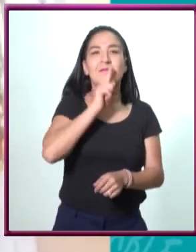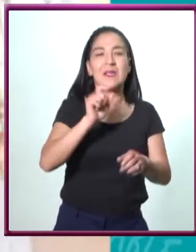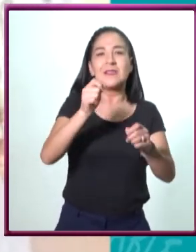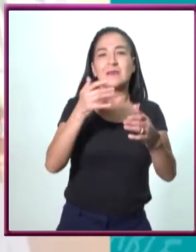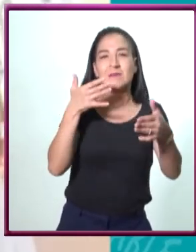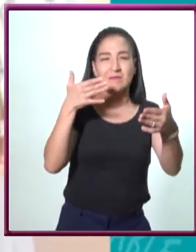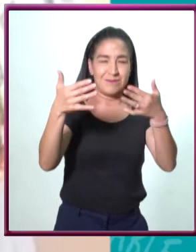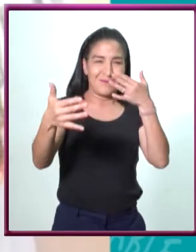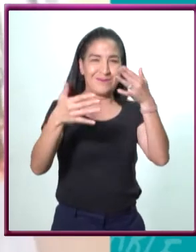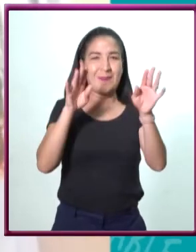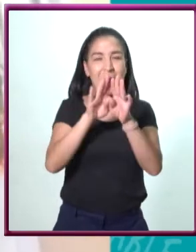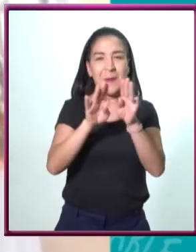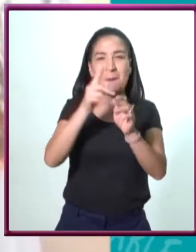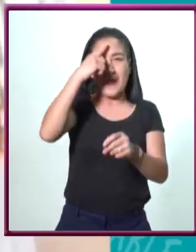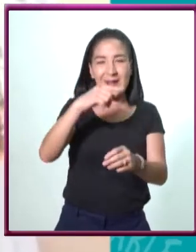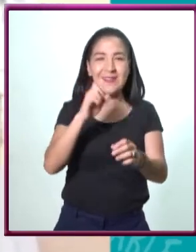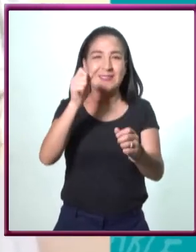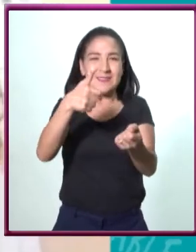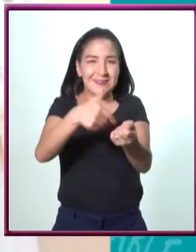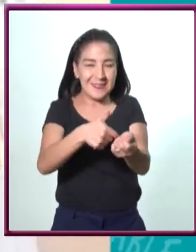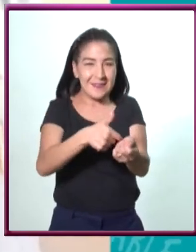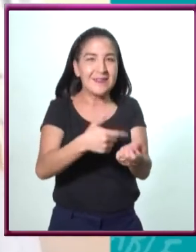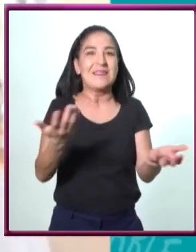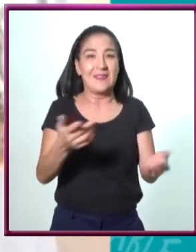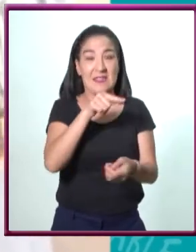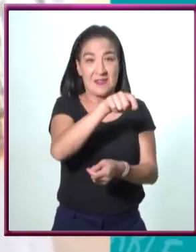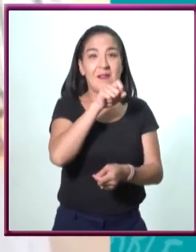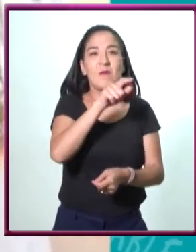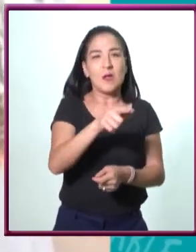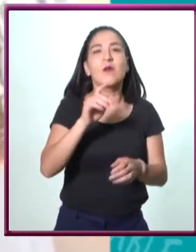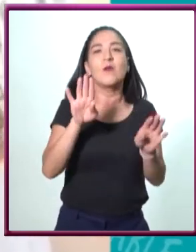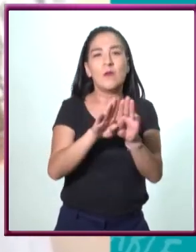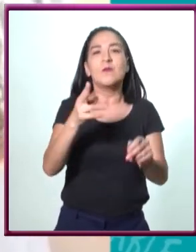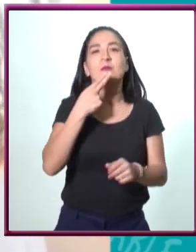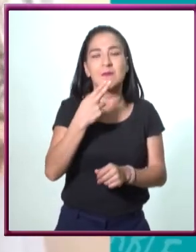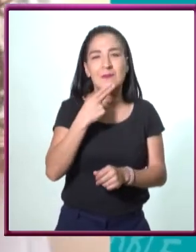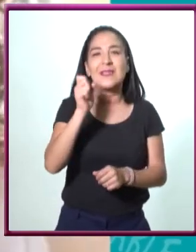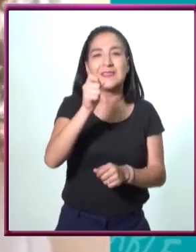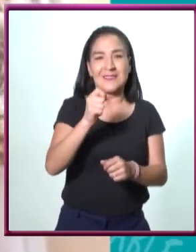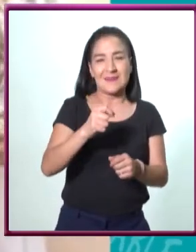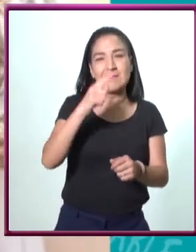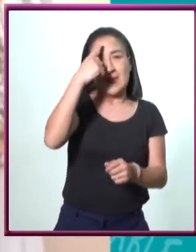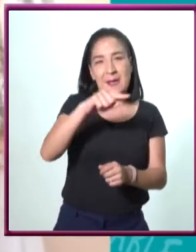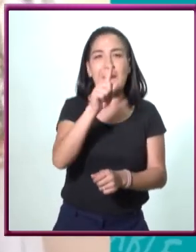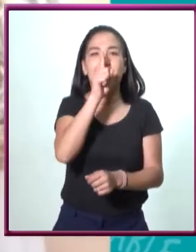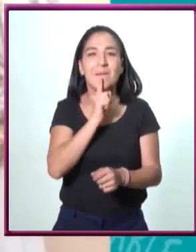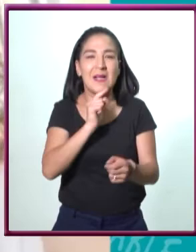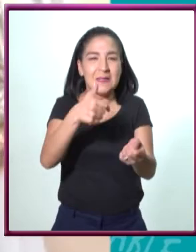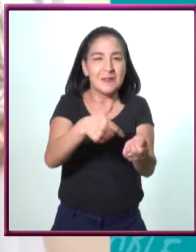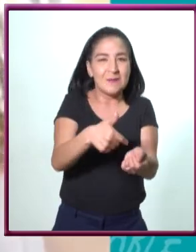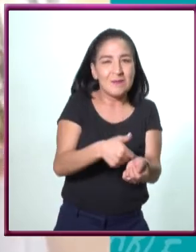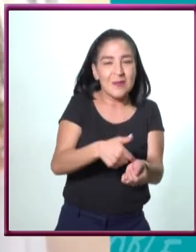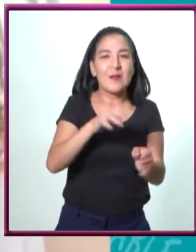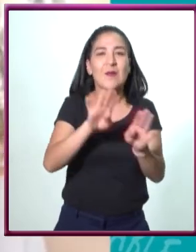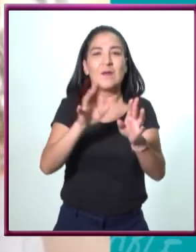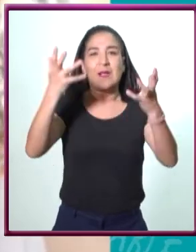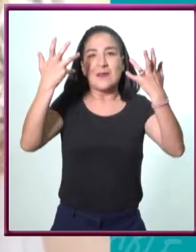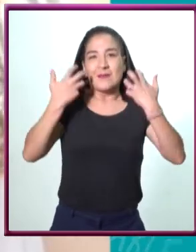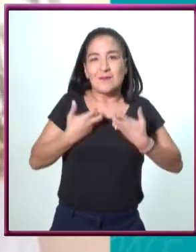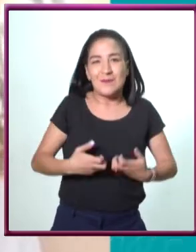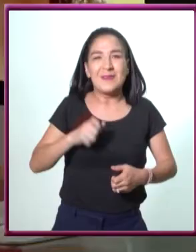para esconderse. Y justo lo que hacemos es eso, usamos una mentira para escondernos de algo, porque nos asusta